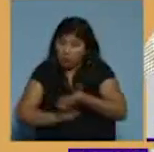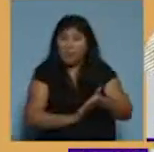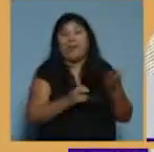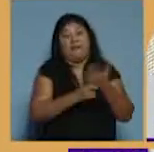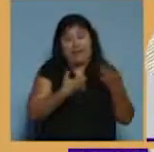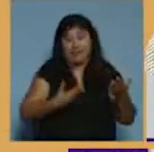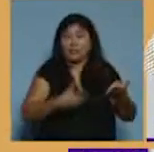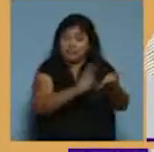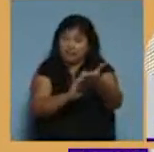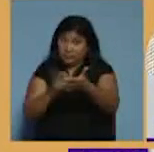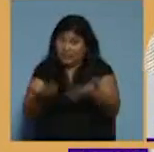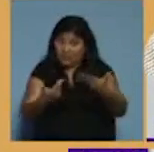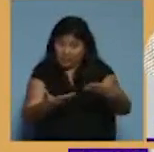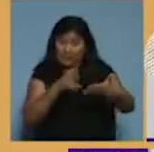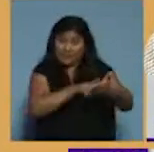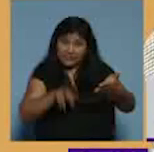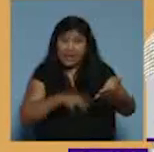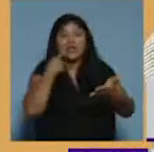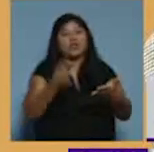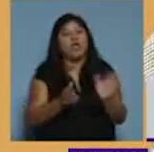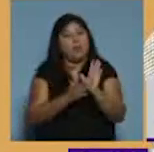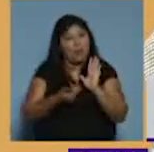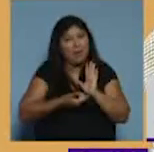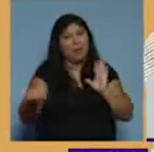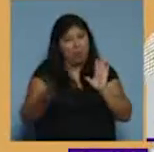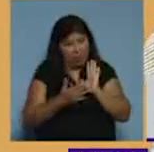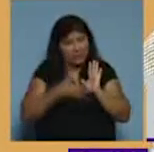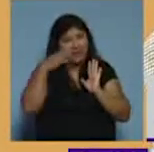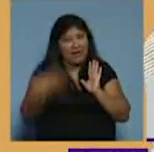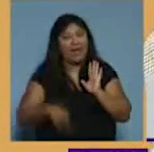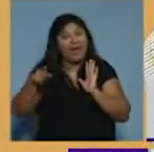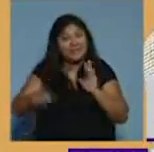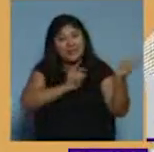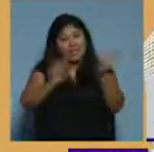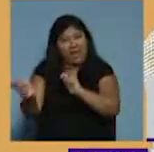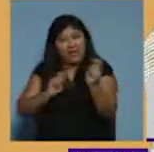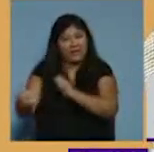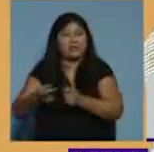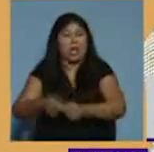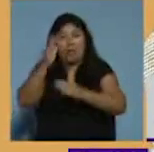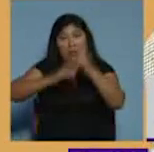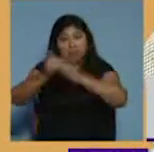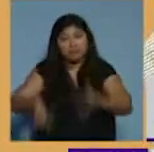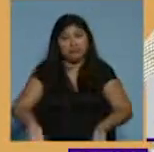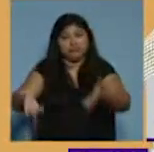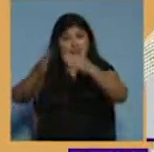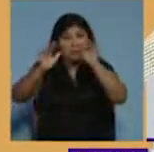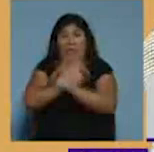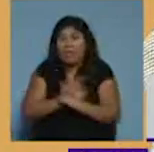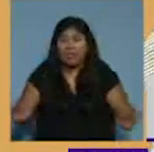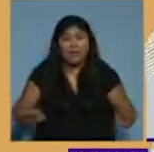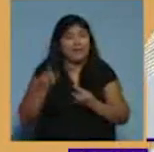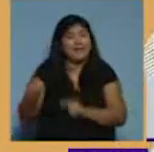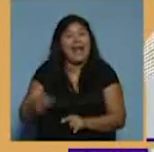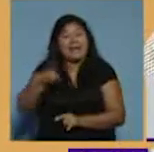fin que estaba destinado y que en ese periodo de tiempo un enriquecimiento por parte de